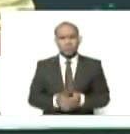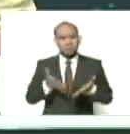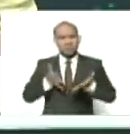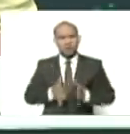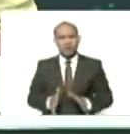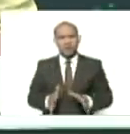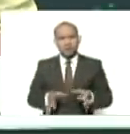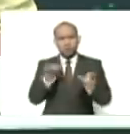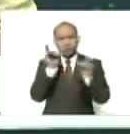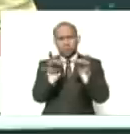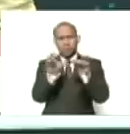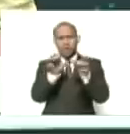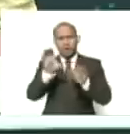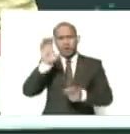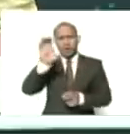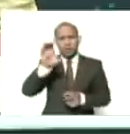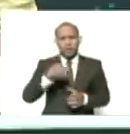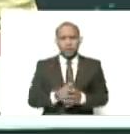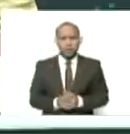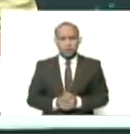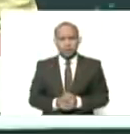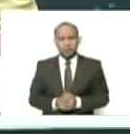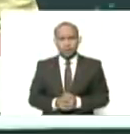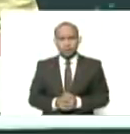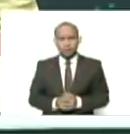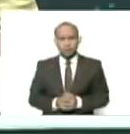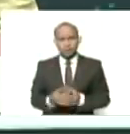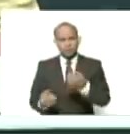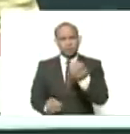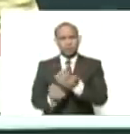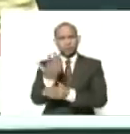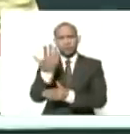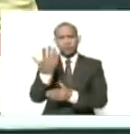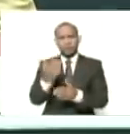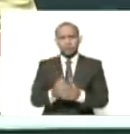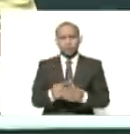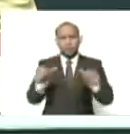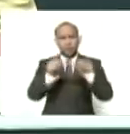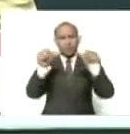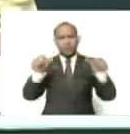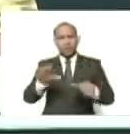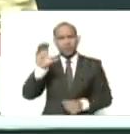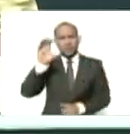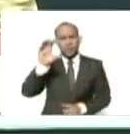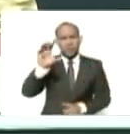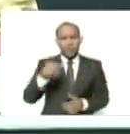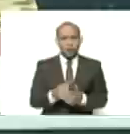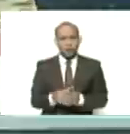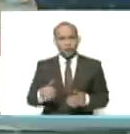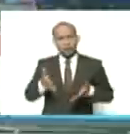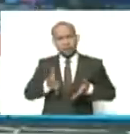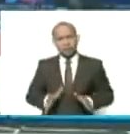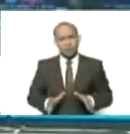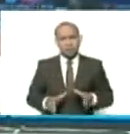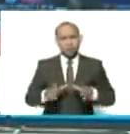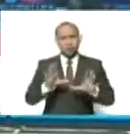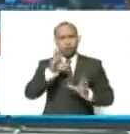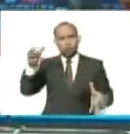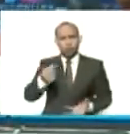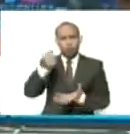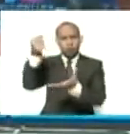el carné de la patria, en que nació el sistema patria, en que nacieron los